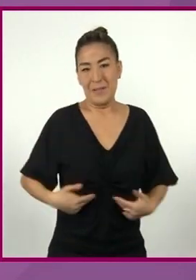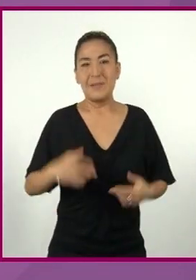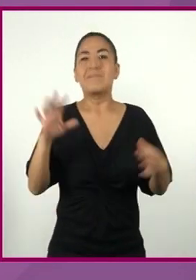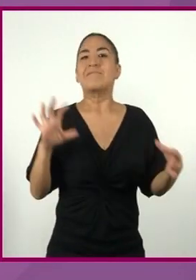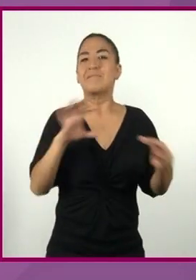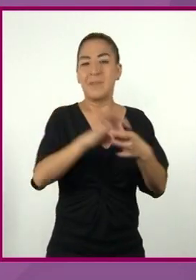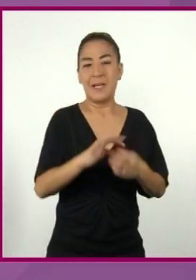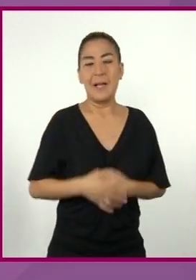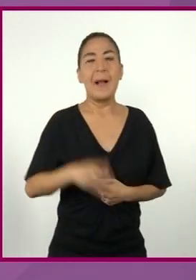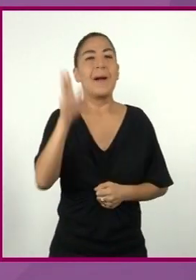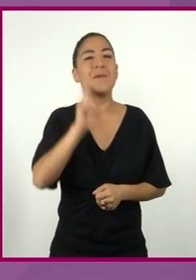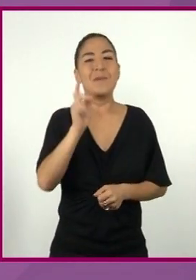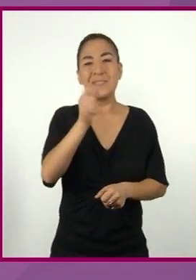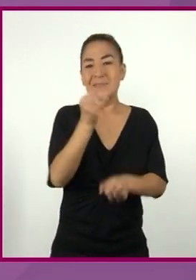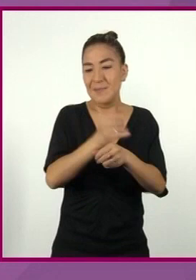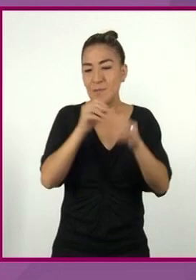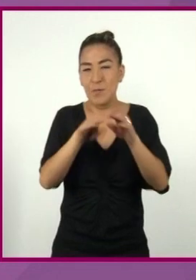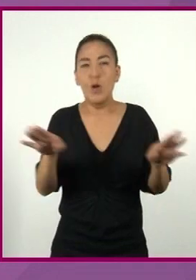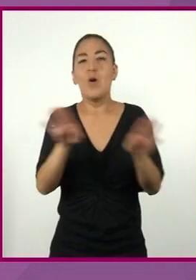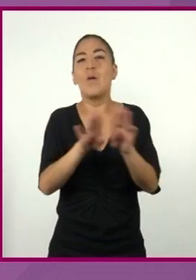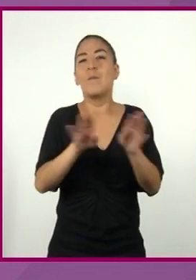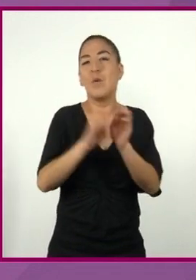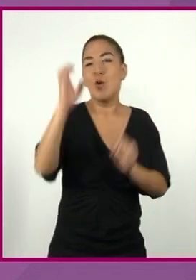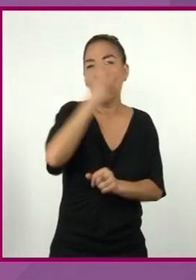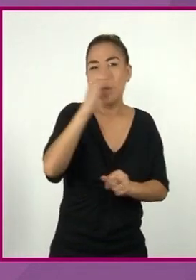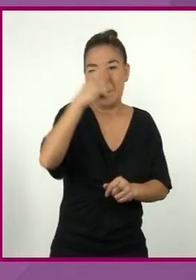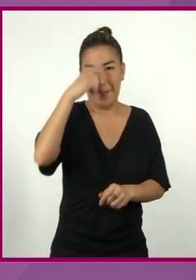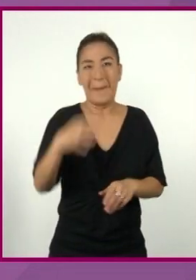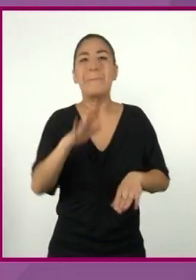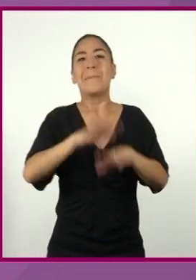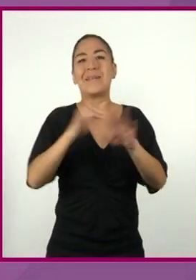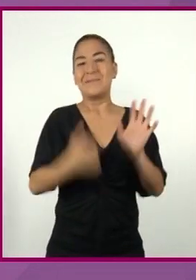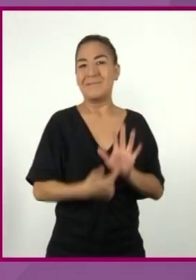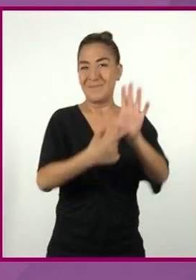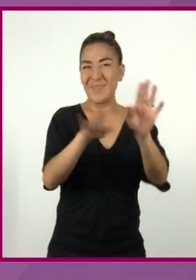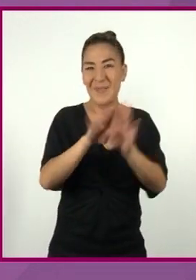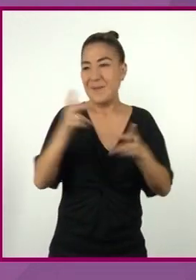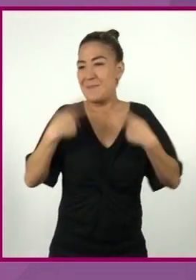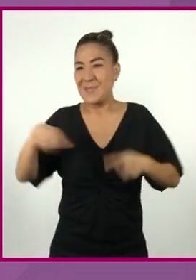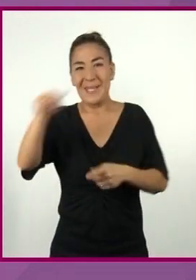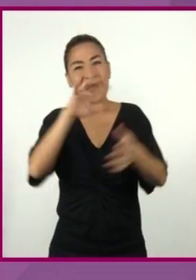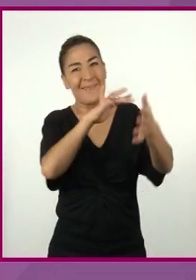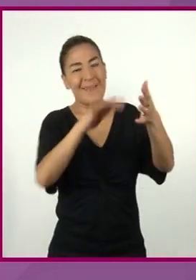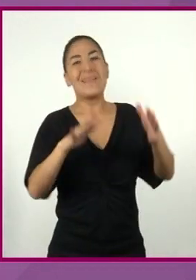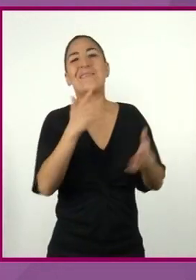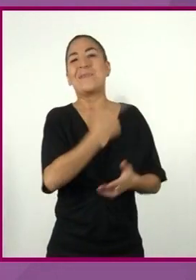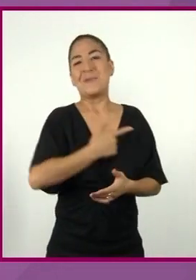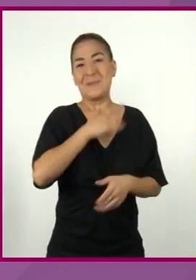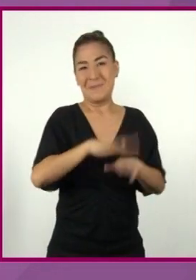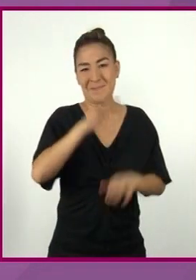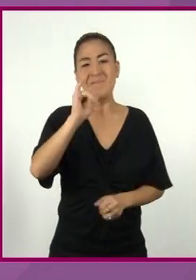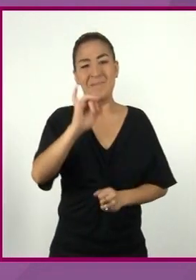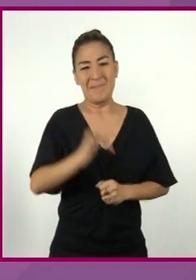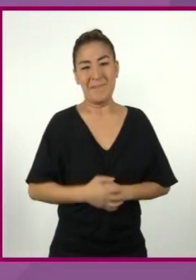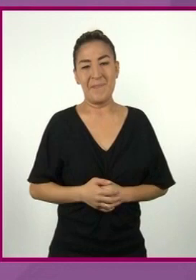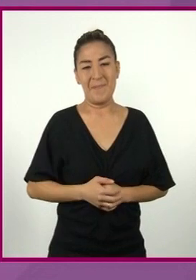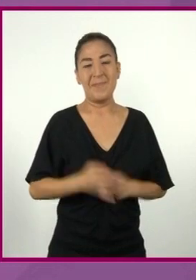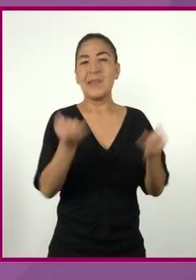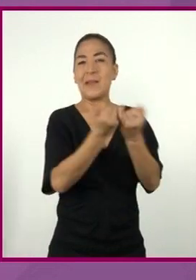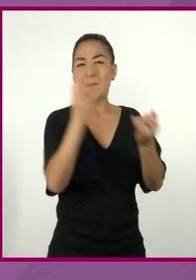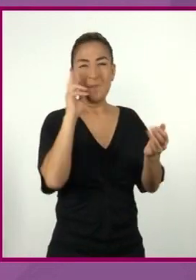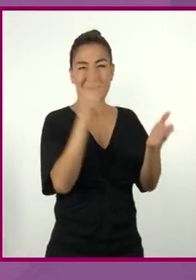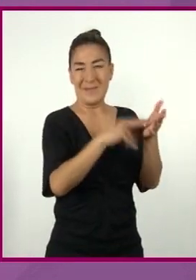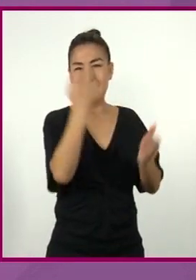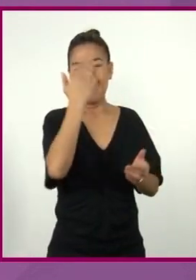usamos algunos datos curiosos para ambientar nuestras exposiciones y hacerlas más atractivas? Sí, o sea, como en estas